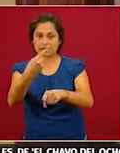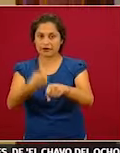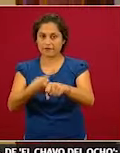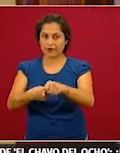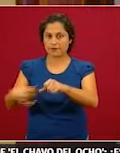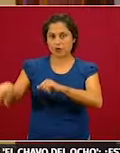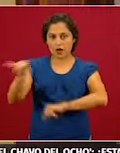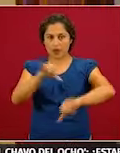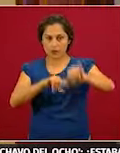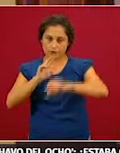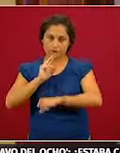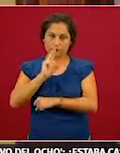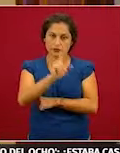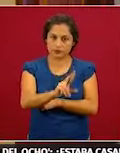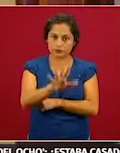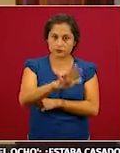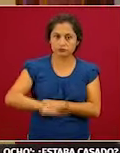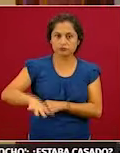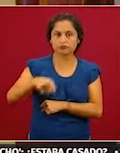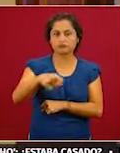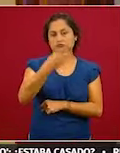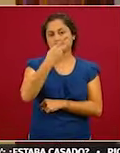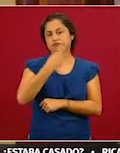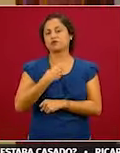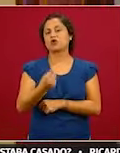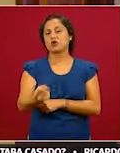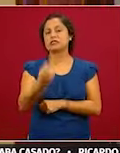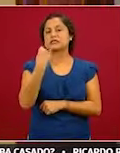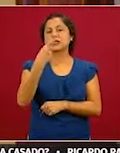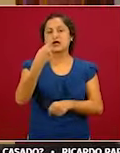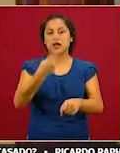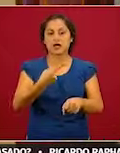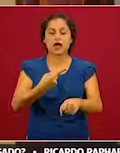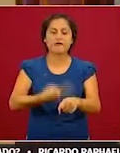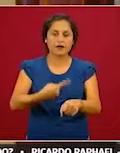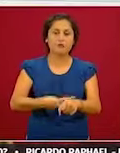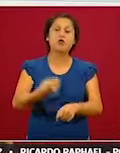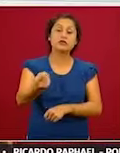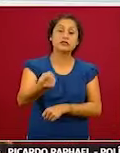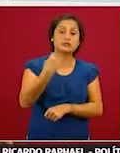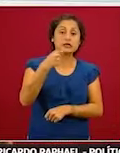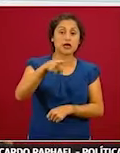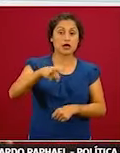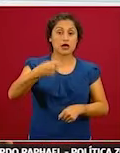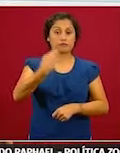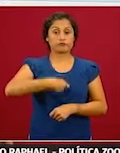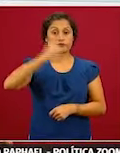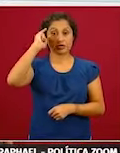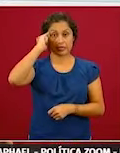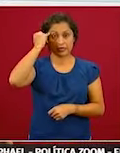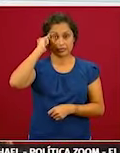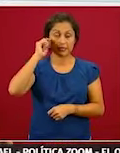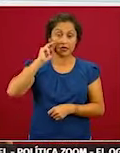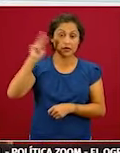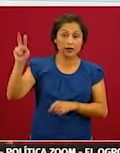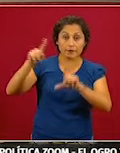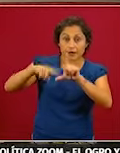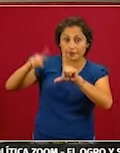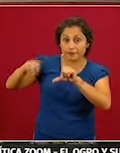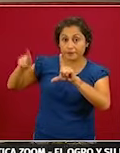que se reconocieron como indígenas al momento que demandaron la atención médica, y aquí podemos ver cómo se encuentran distribuidas en